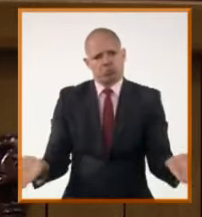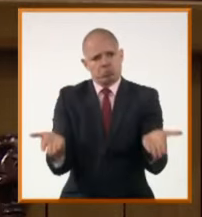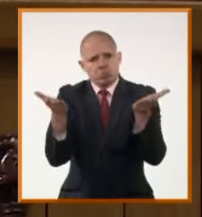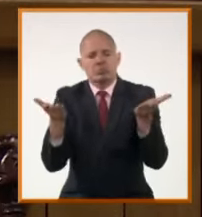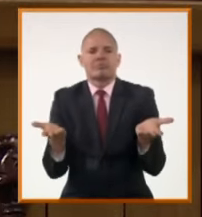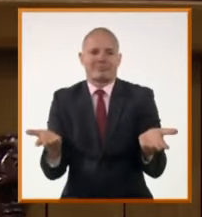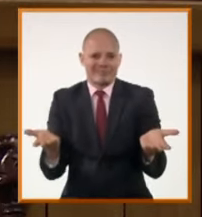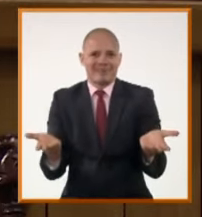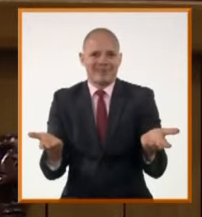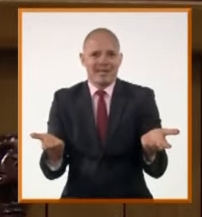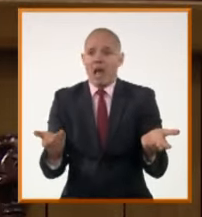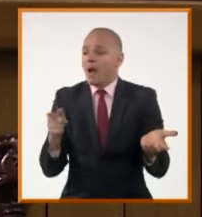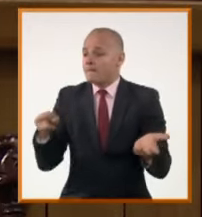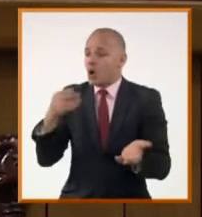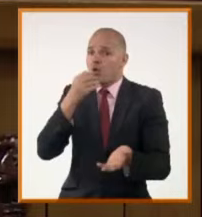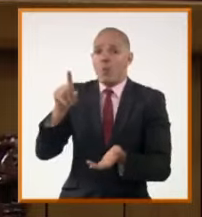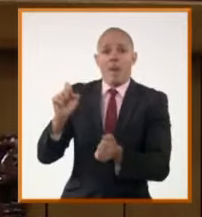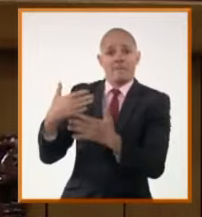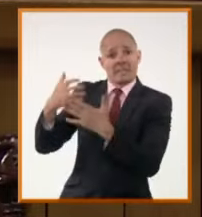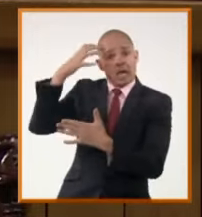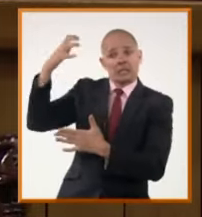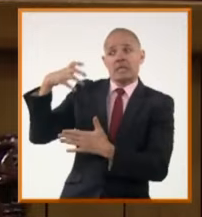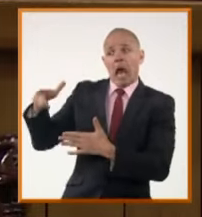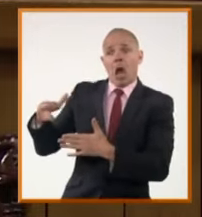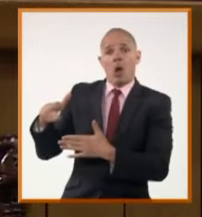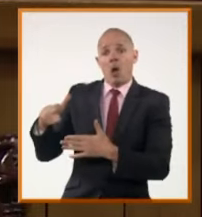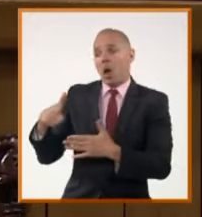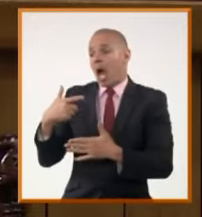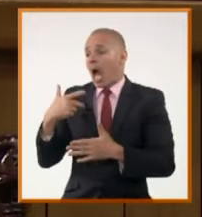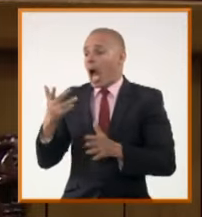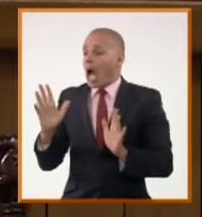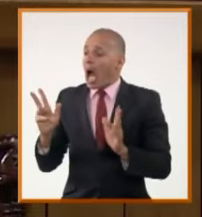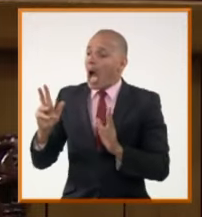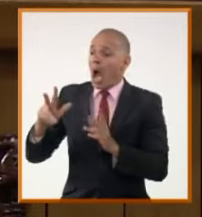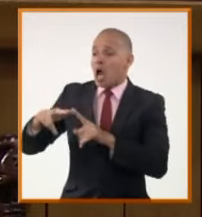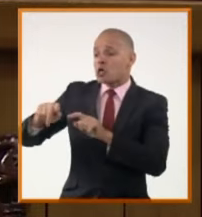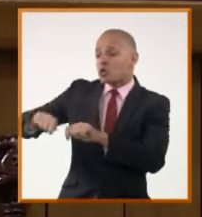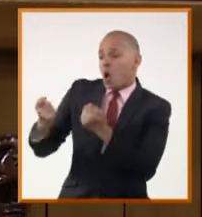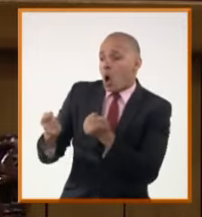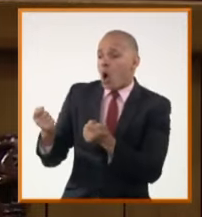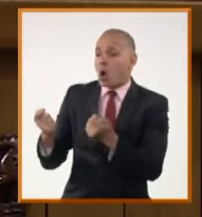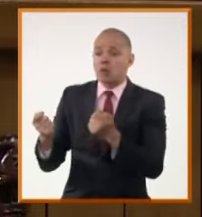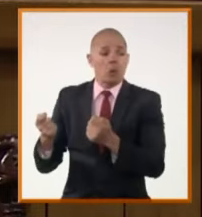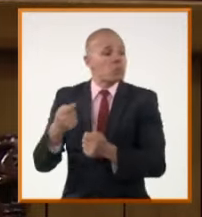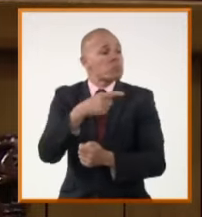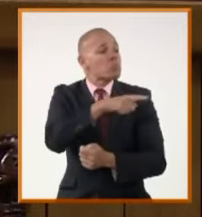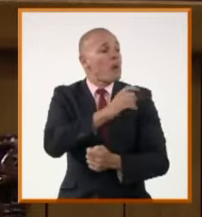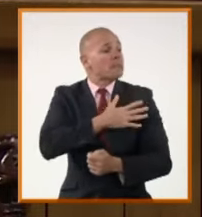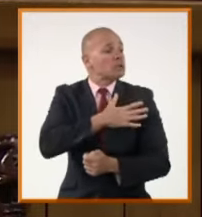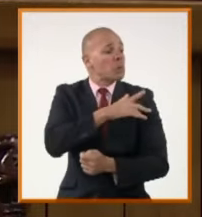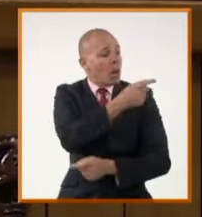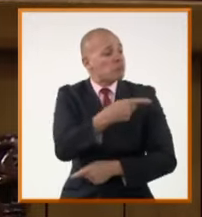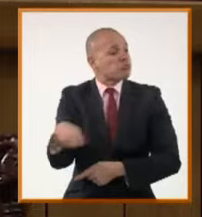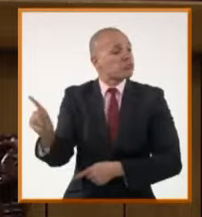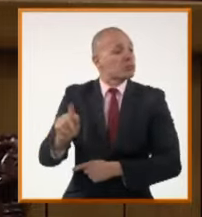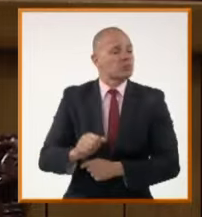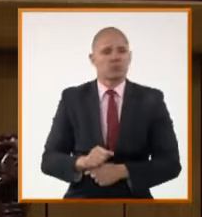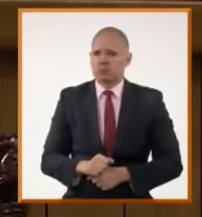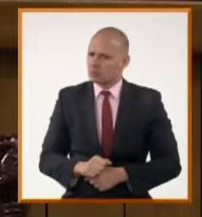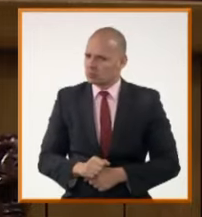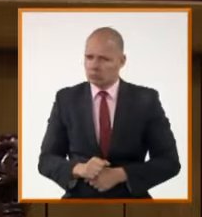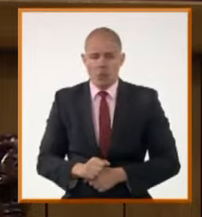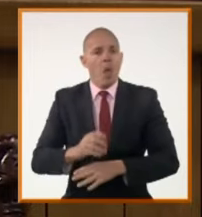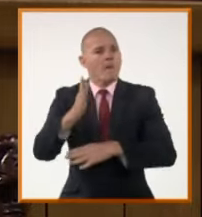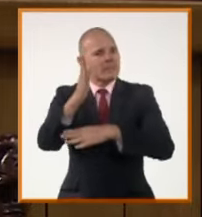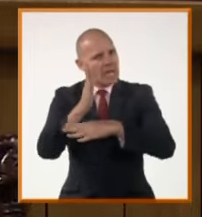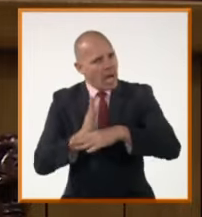capacidad productiva. Y ese tema nosotros tenemos que resolver. Entonces, las normas, y yo lo aseguro aquí, la actualización